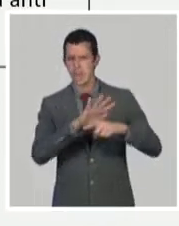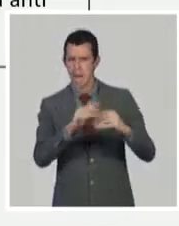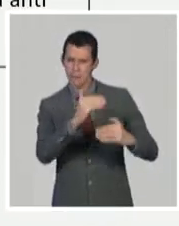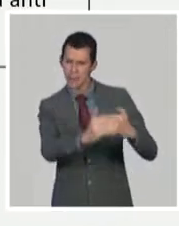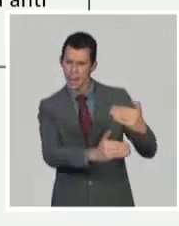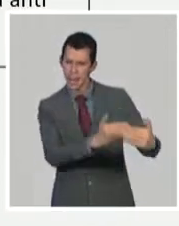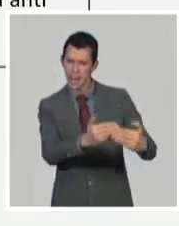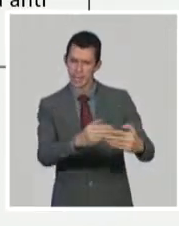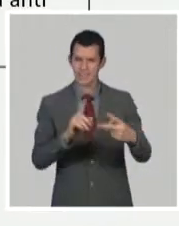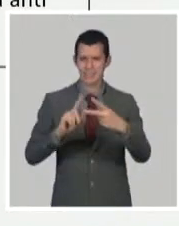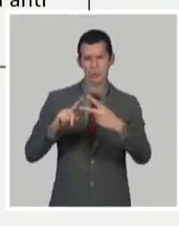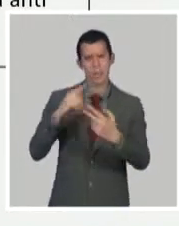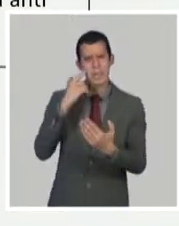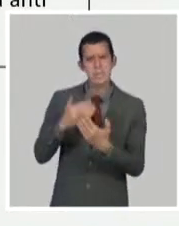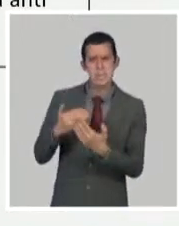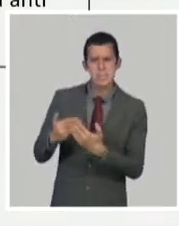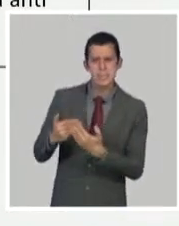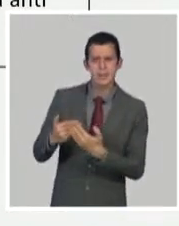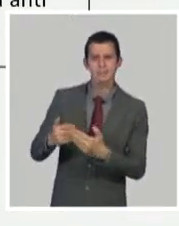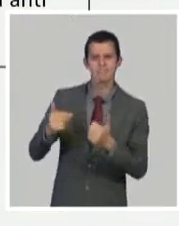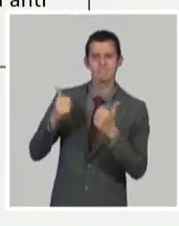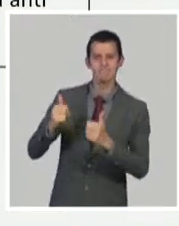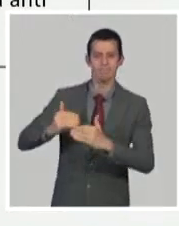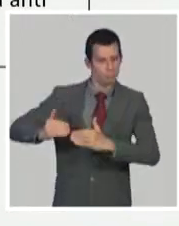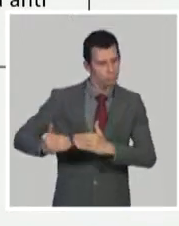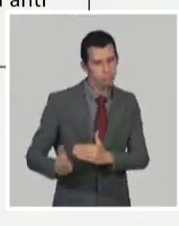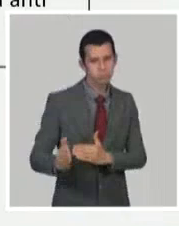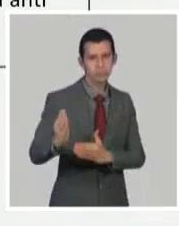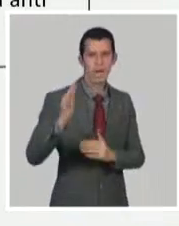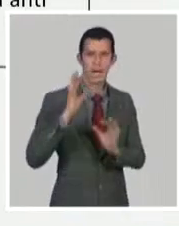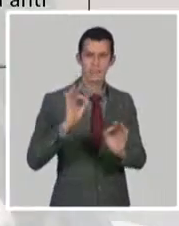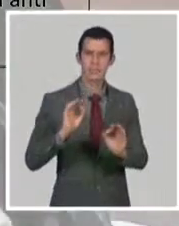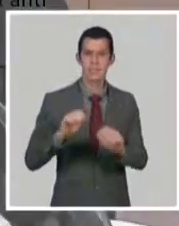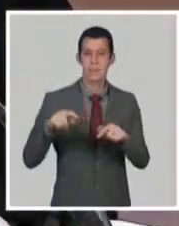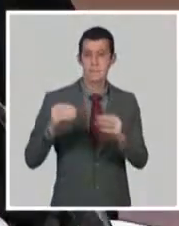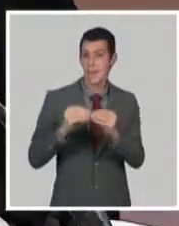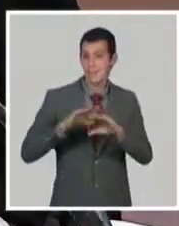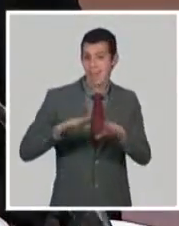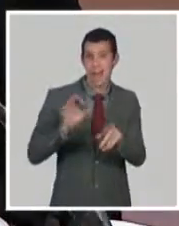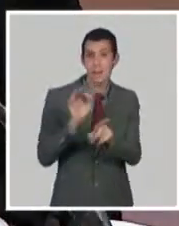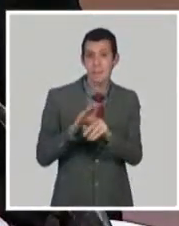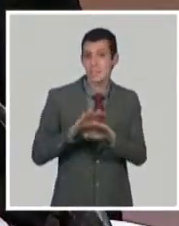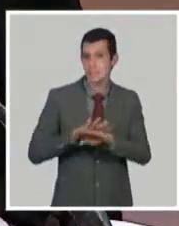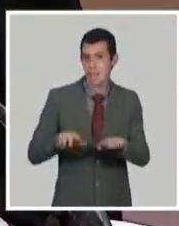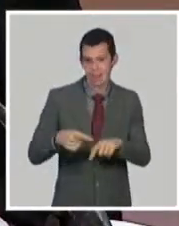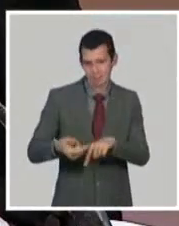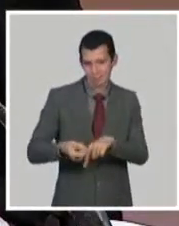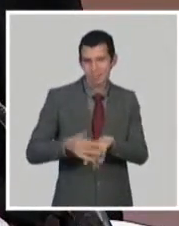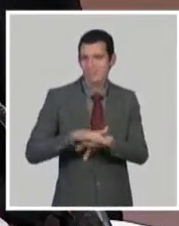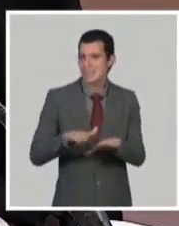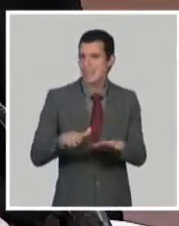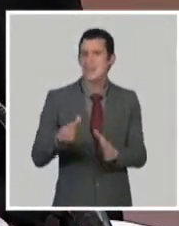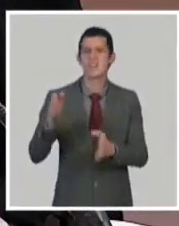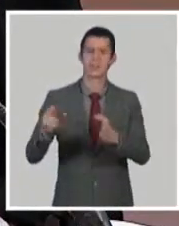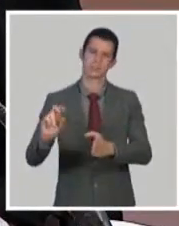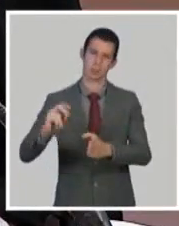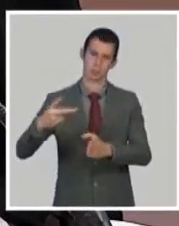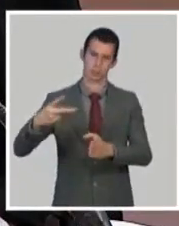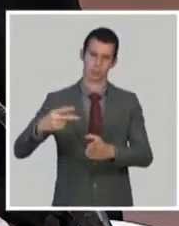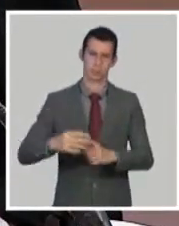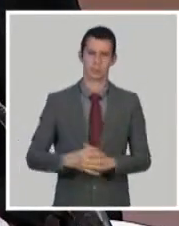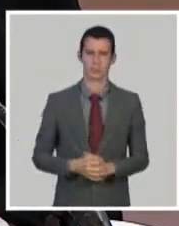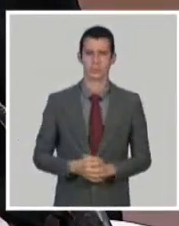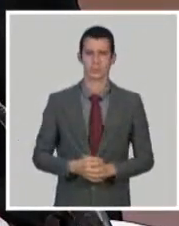avanzar a la fase 2 con este esquema de inmunización. Te comentaba hoy que casualmente el día que estuvimos analizando